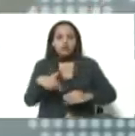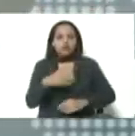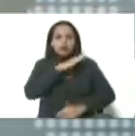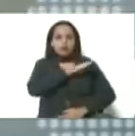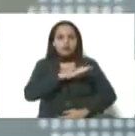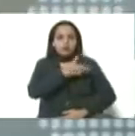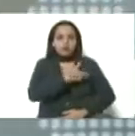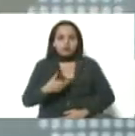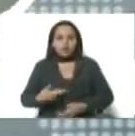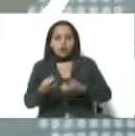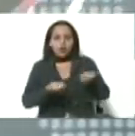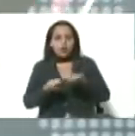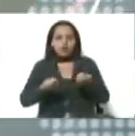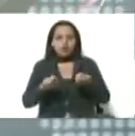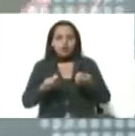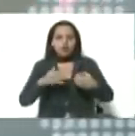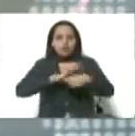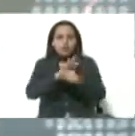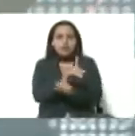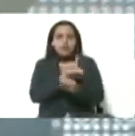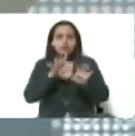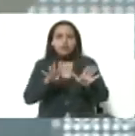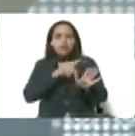para el control de arco 1019